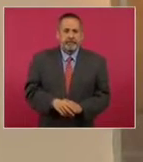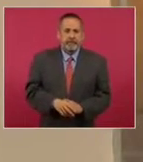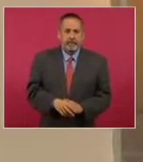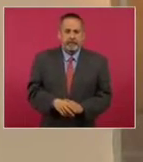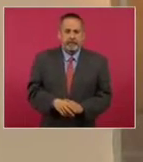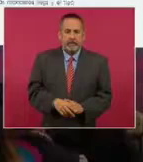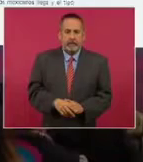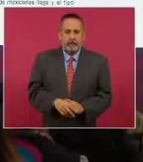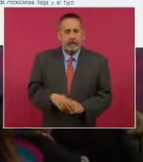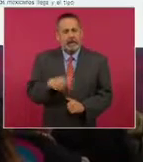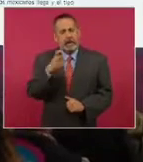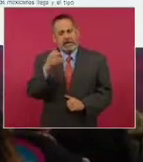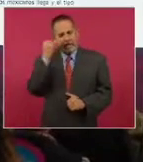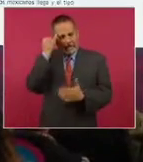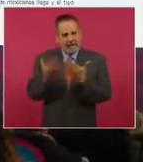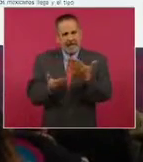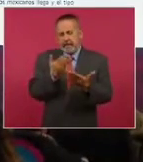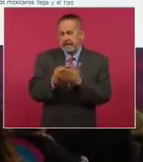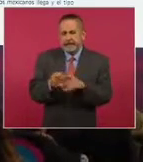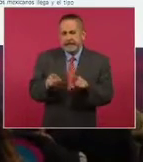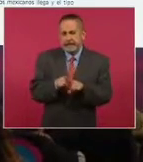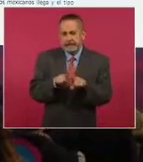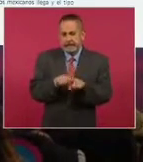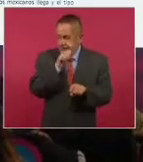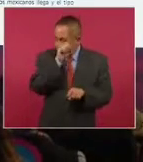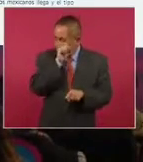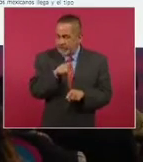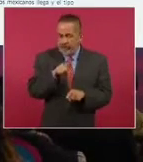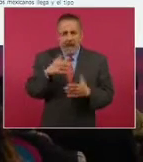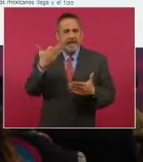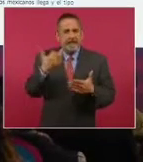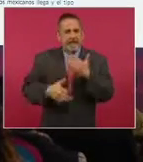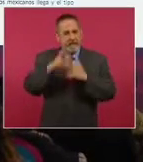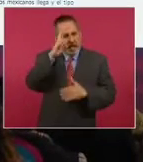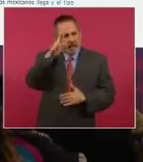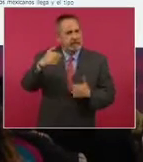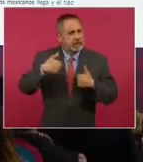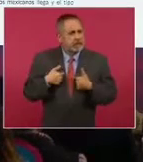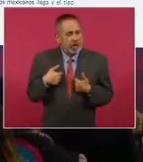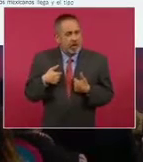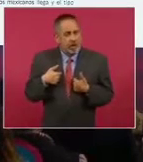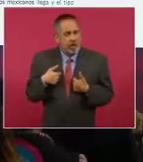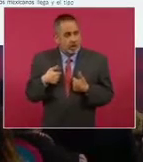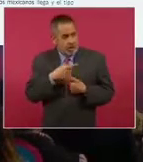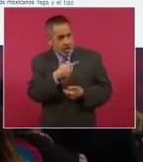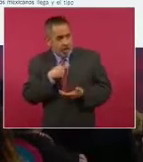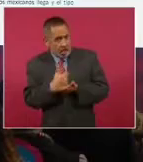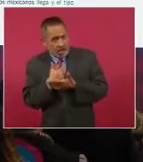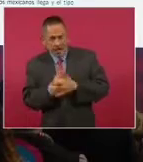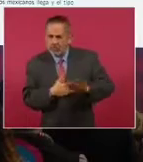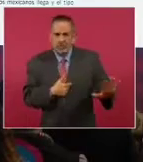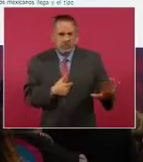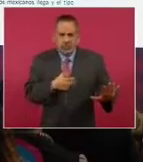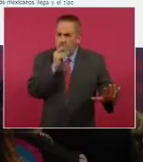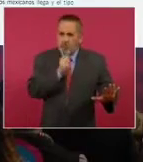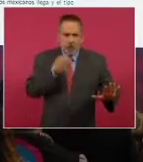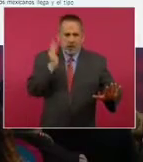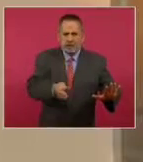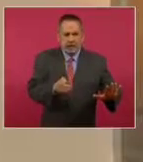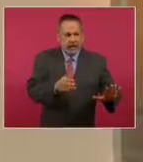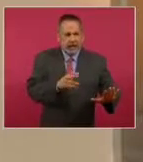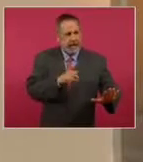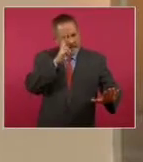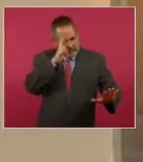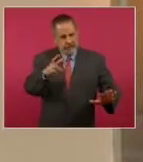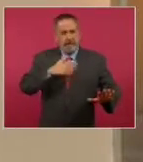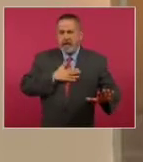Tales planteamientos son en sí mismos una falta de respeto y una amenaza inaceptable a nuestra